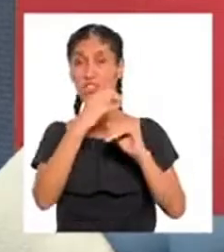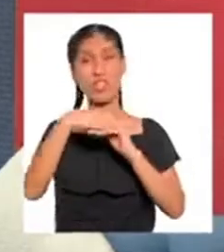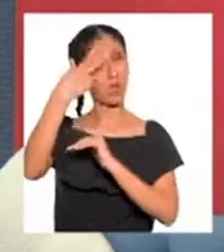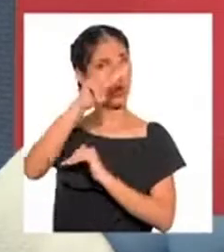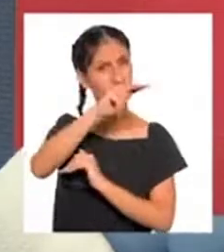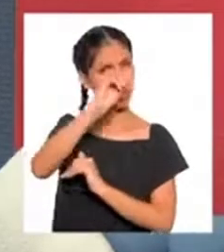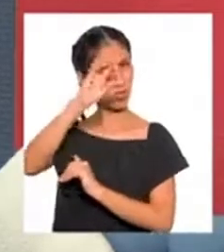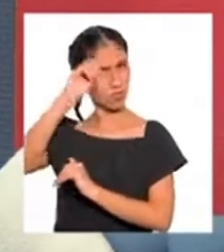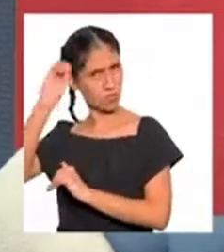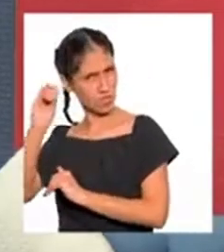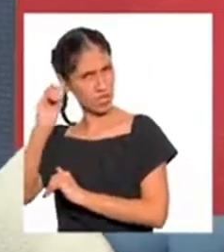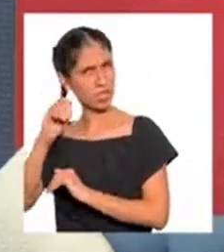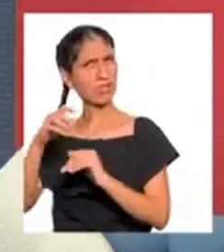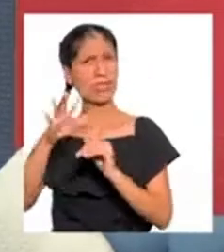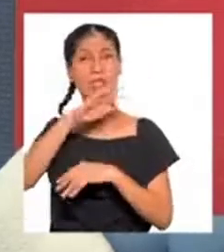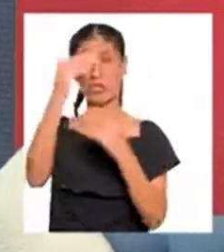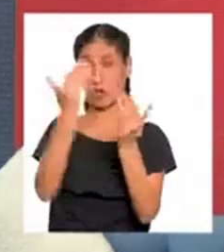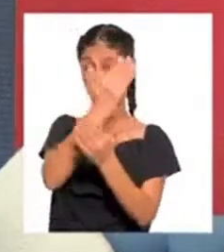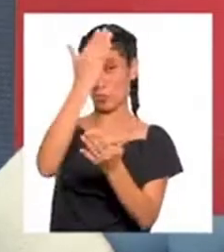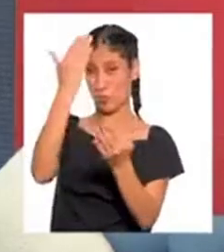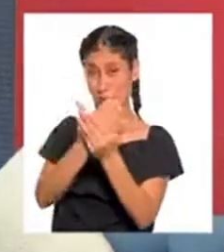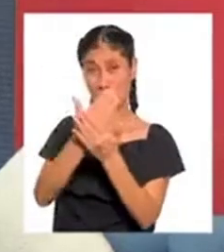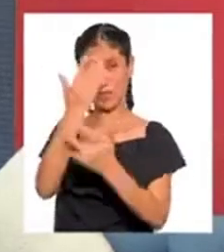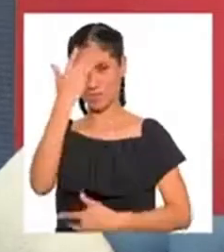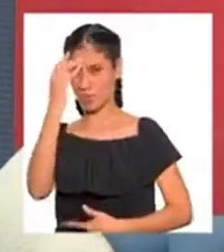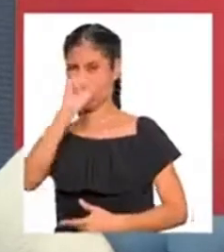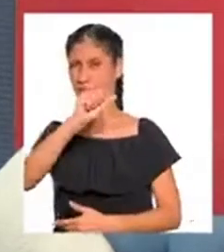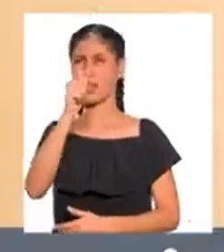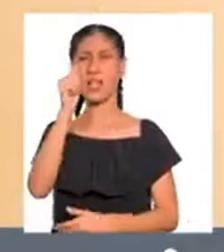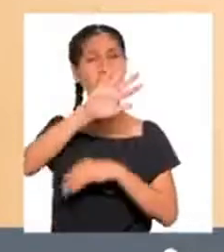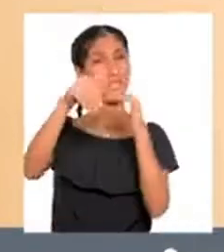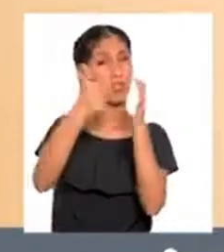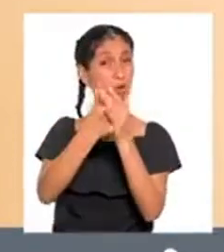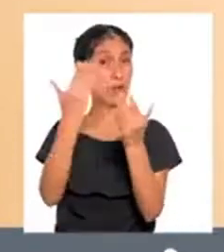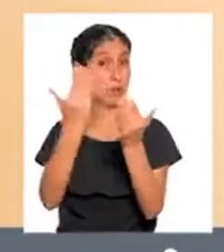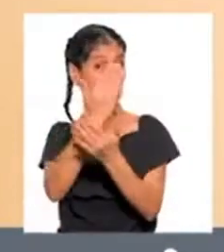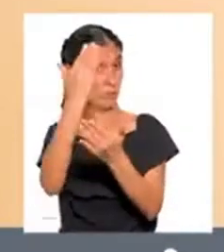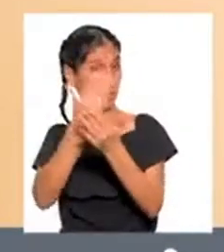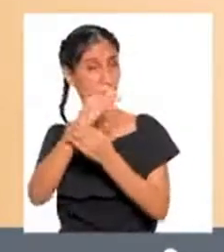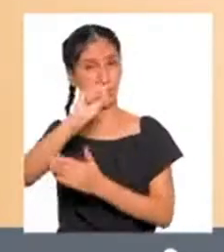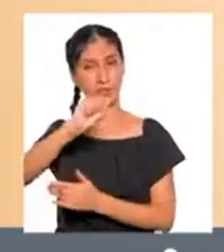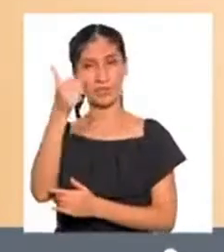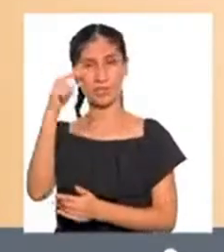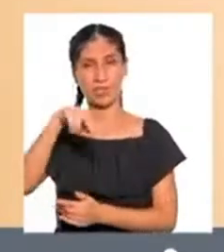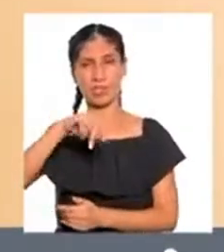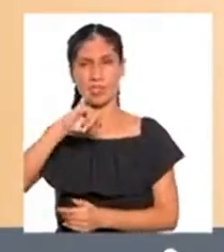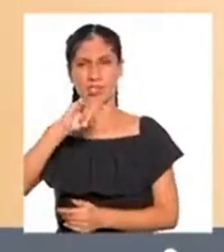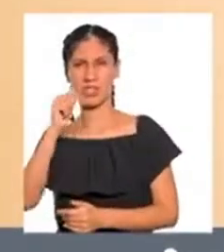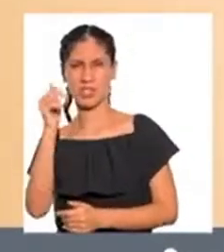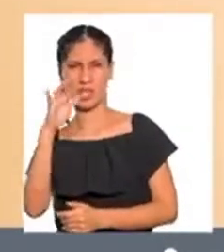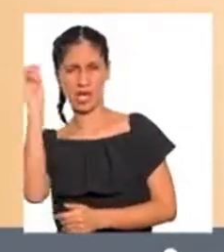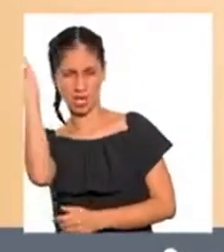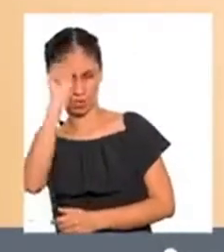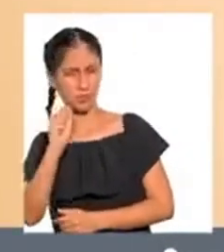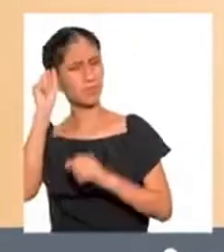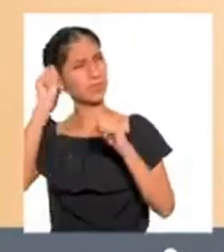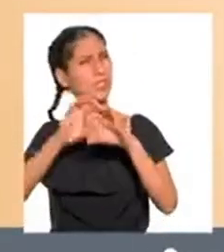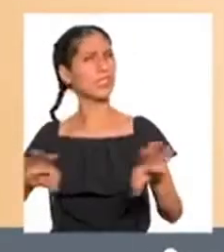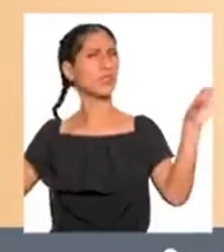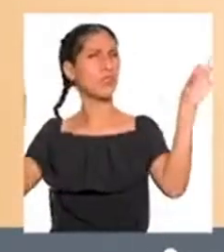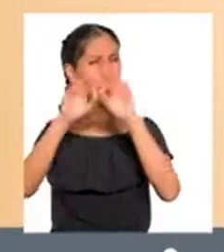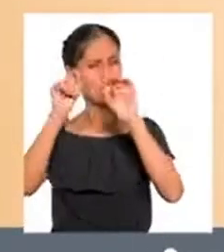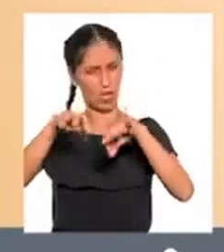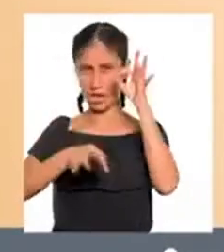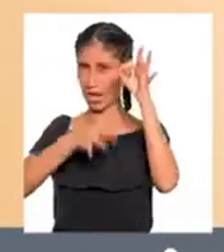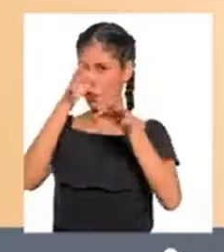para que se presenten crisis sanitarias. ¿Usted nos podría ayudar? Claro que sí, es un tema muy importante de abordar, sobre todo en